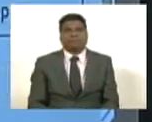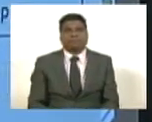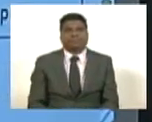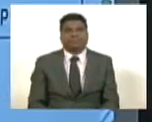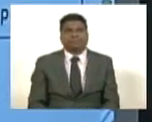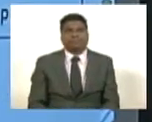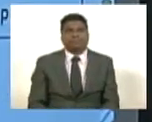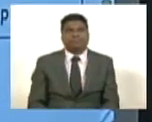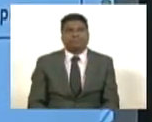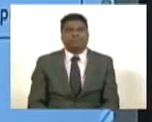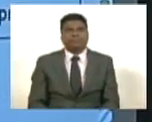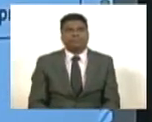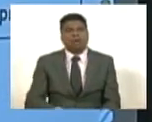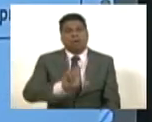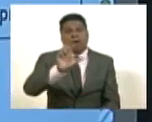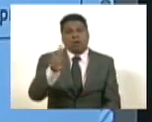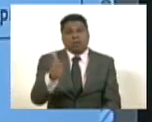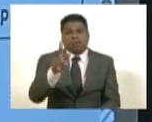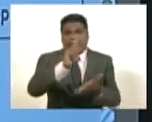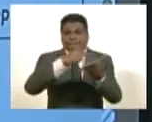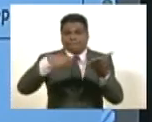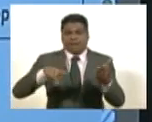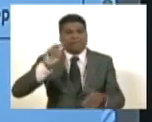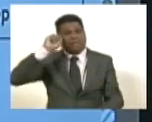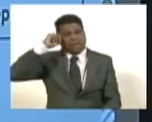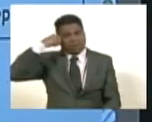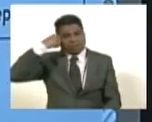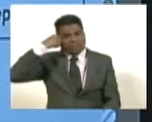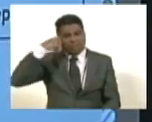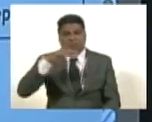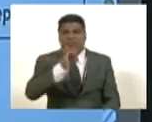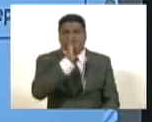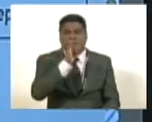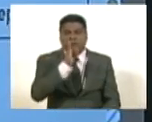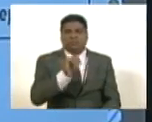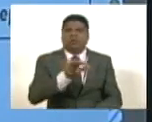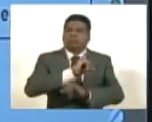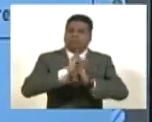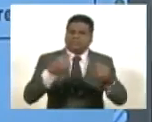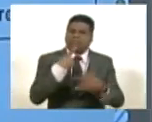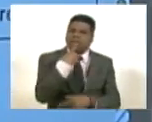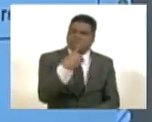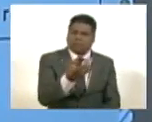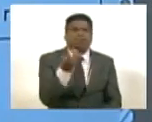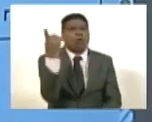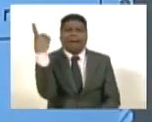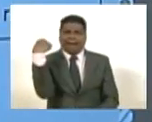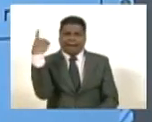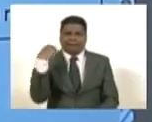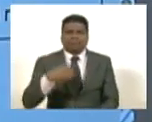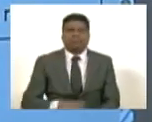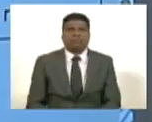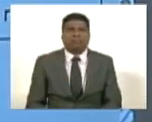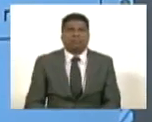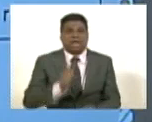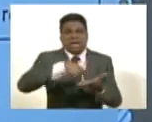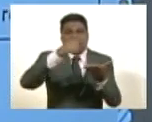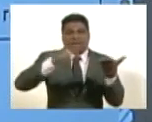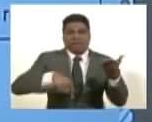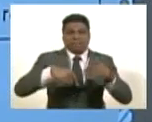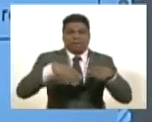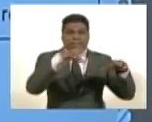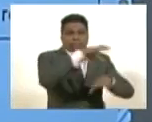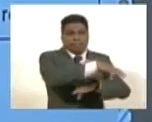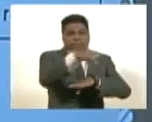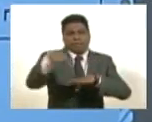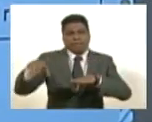postular. Por otra parte, recordamos información que ya ha sido suministrada. En el caso de las firmas por territorio,